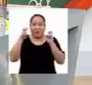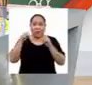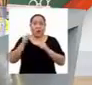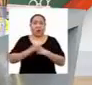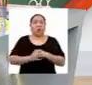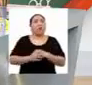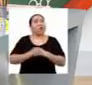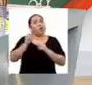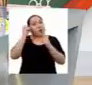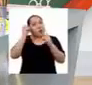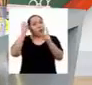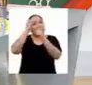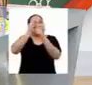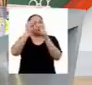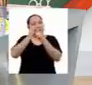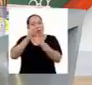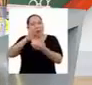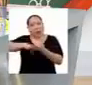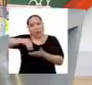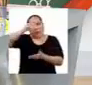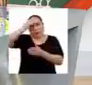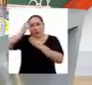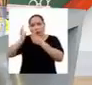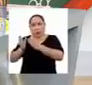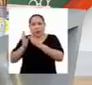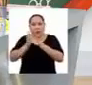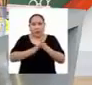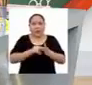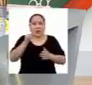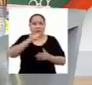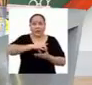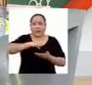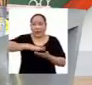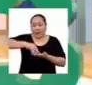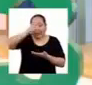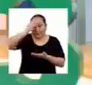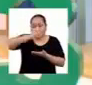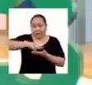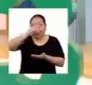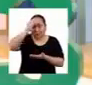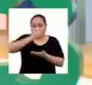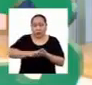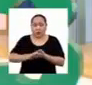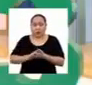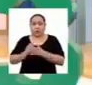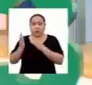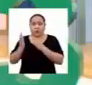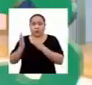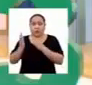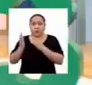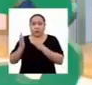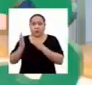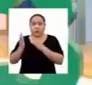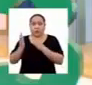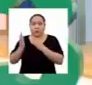objetivo de aprender a ordenar toda la información que recopilaremos a través de la encuesta.